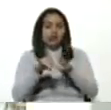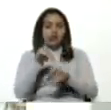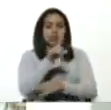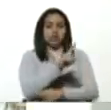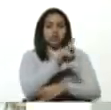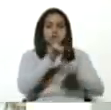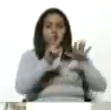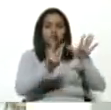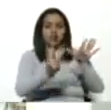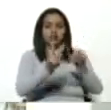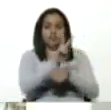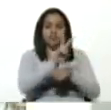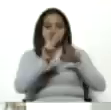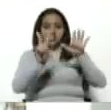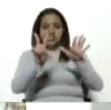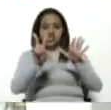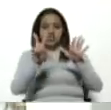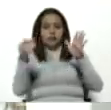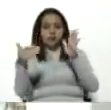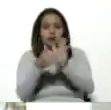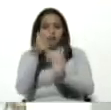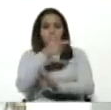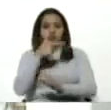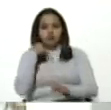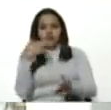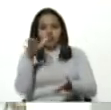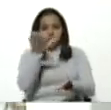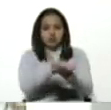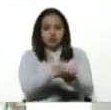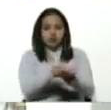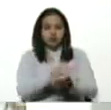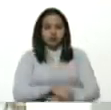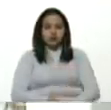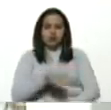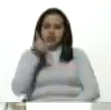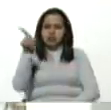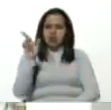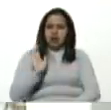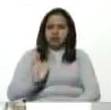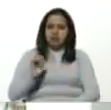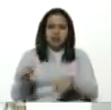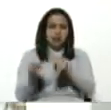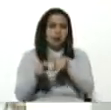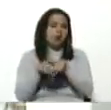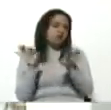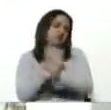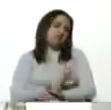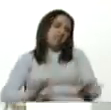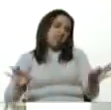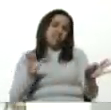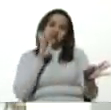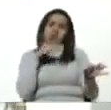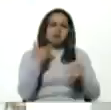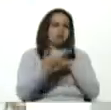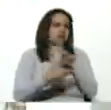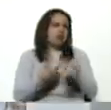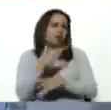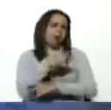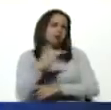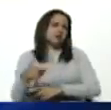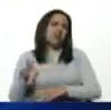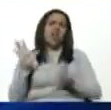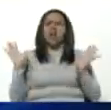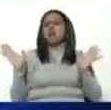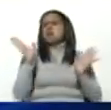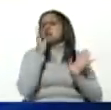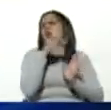mil lamentablemente fallecidos y allá es como que si no pasara nada. Sus autoridades como si no existe el